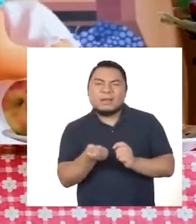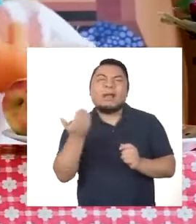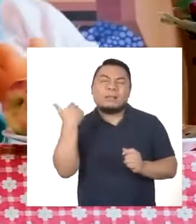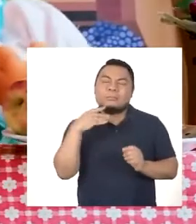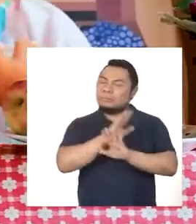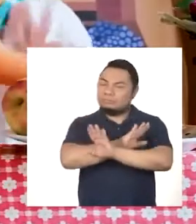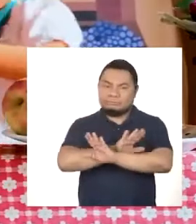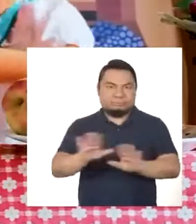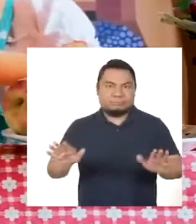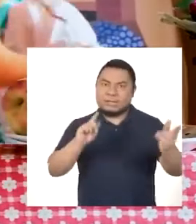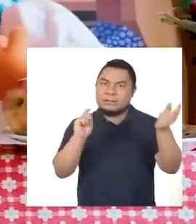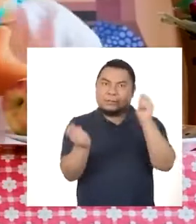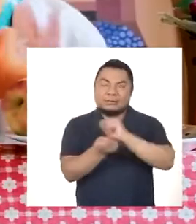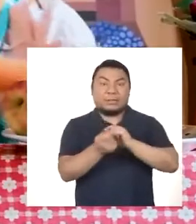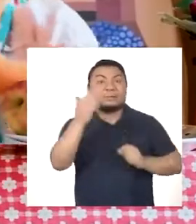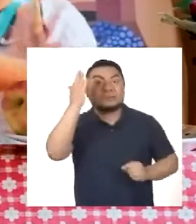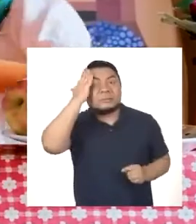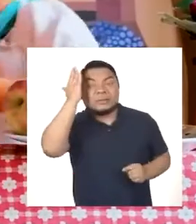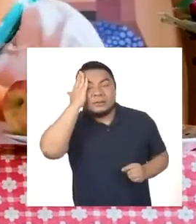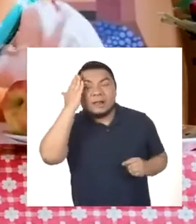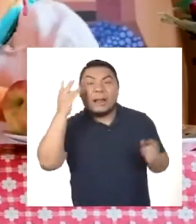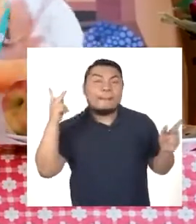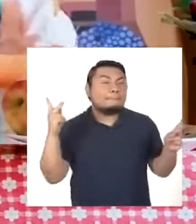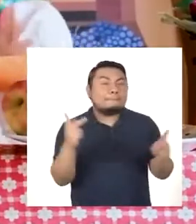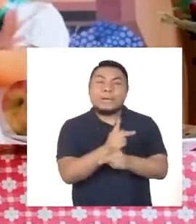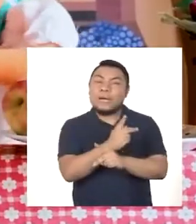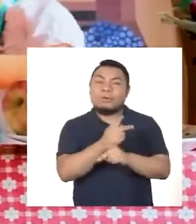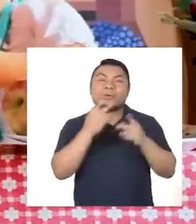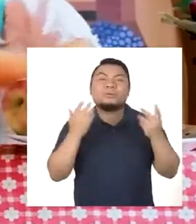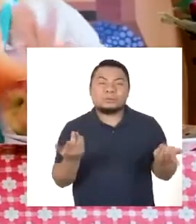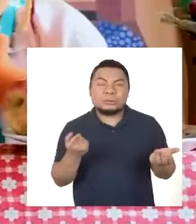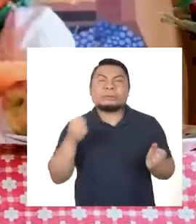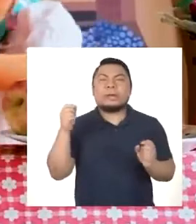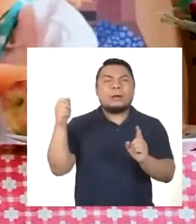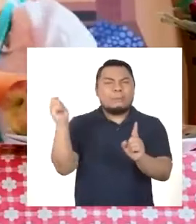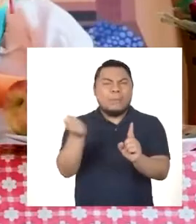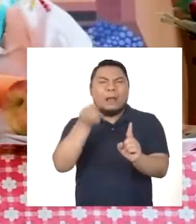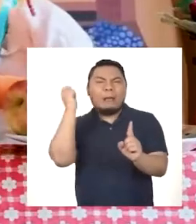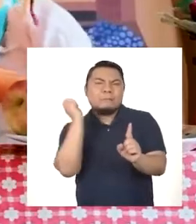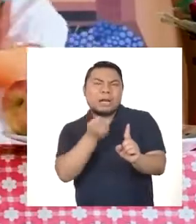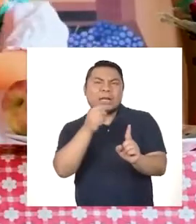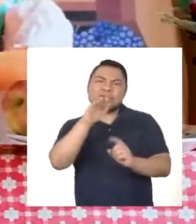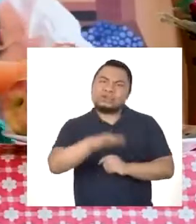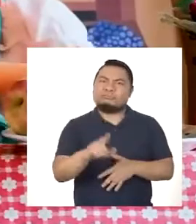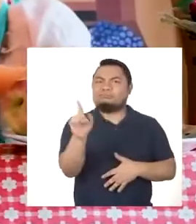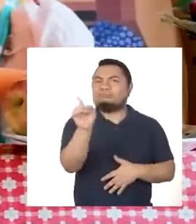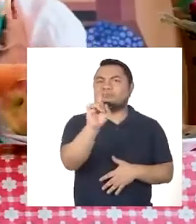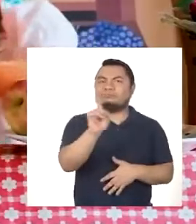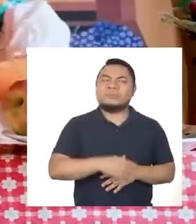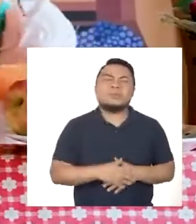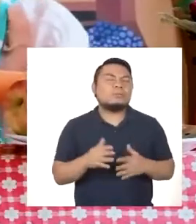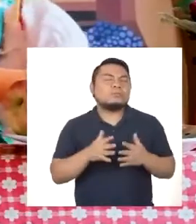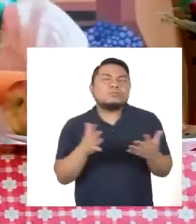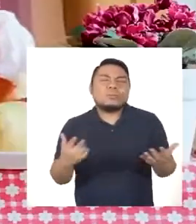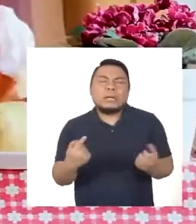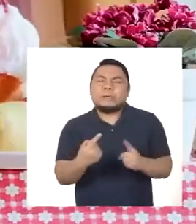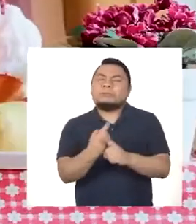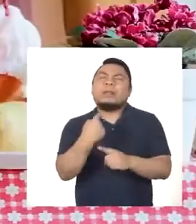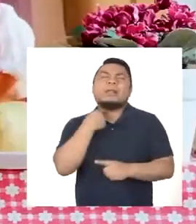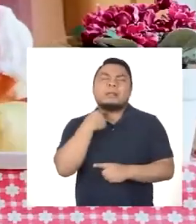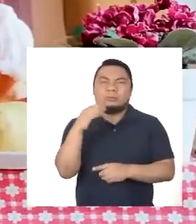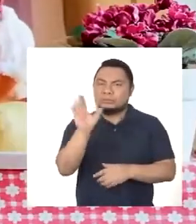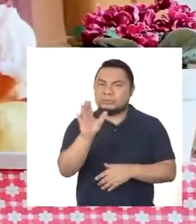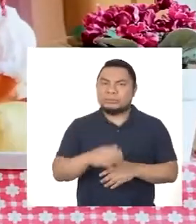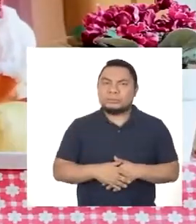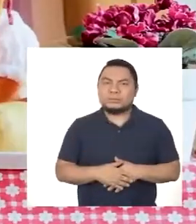porque ya sabemos que lo peor que podemos hacer es maltratar a los niños. Les hace mucho daño. ¿Cómo